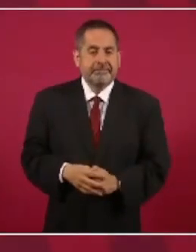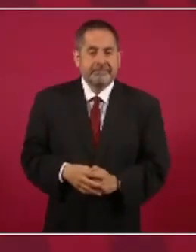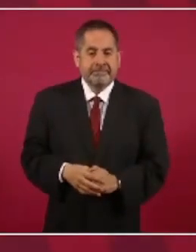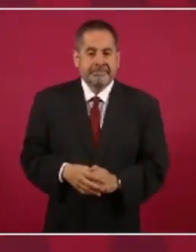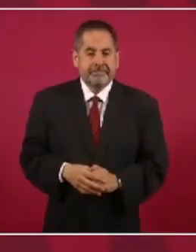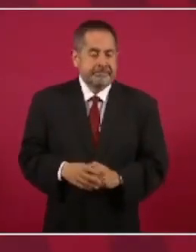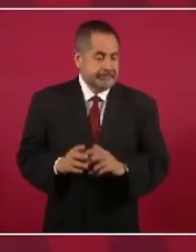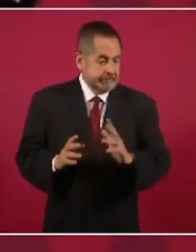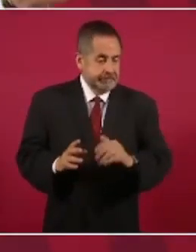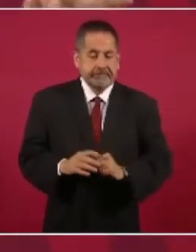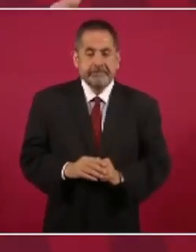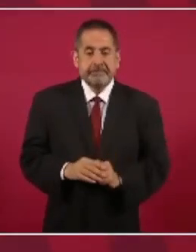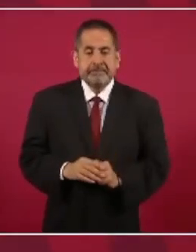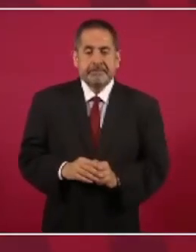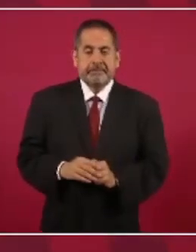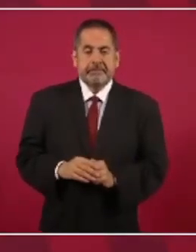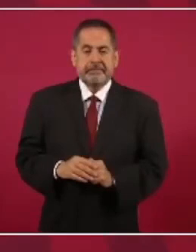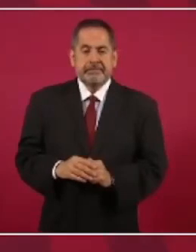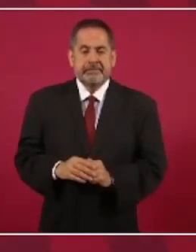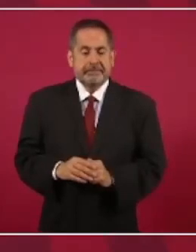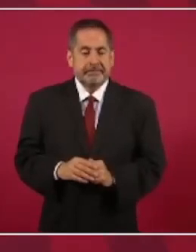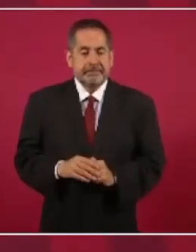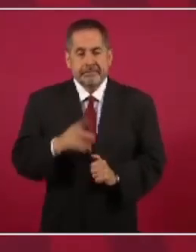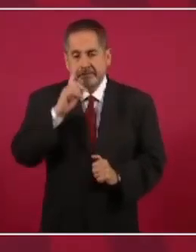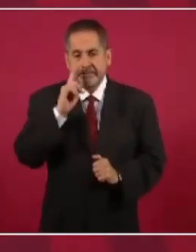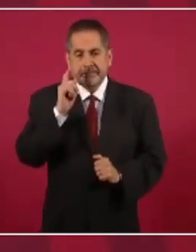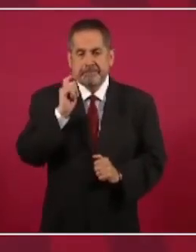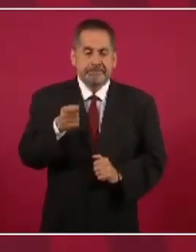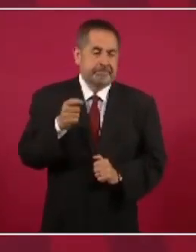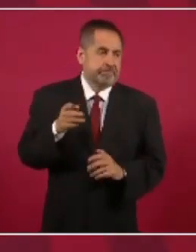Pero bueno, en medio